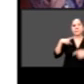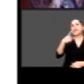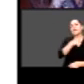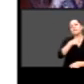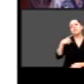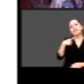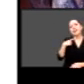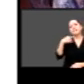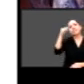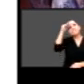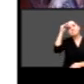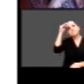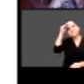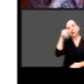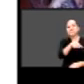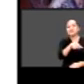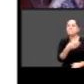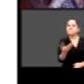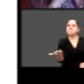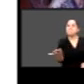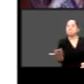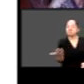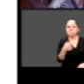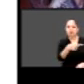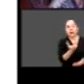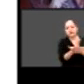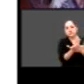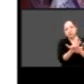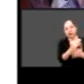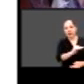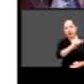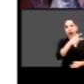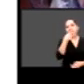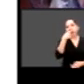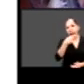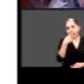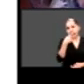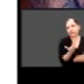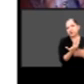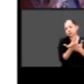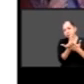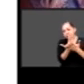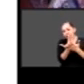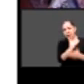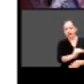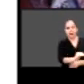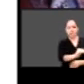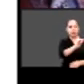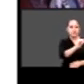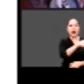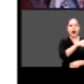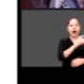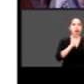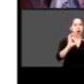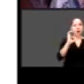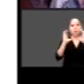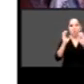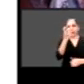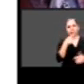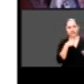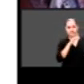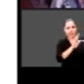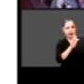o a que tuviera mucho más interacción con los adultos, porque no se reconocía ese